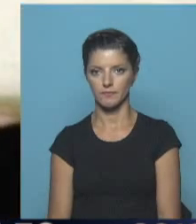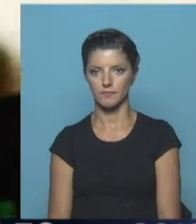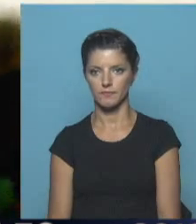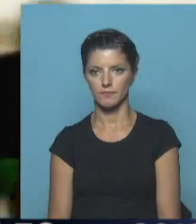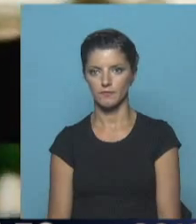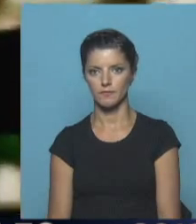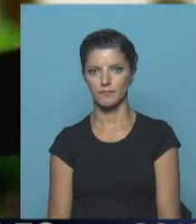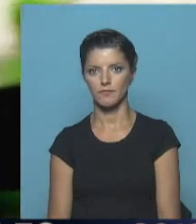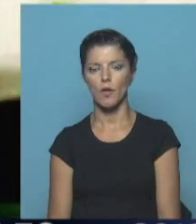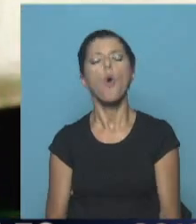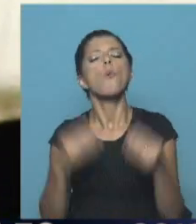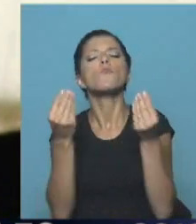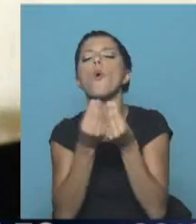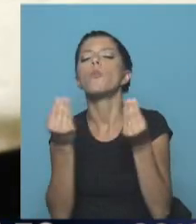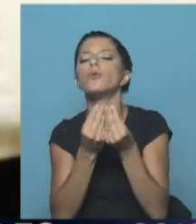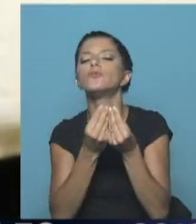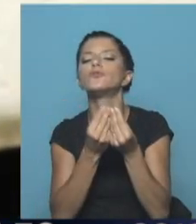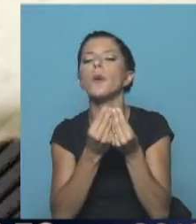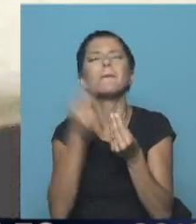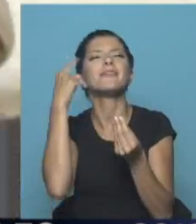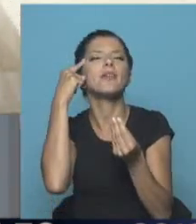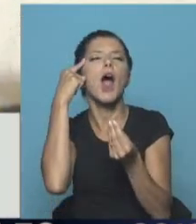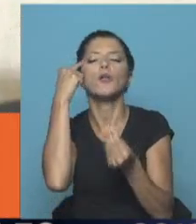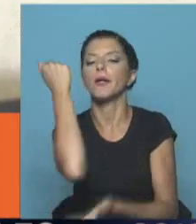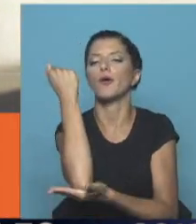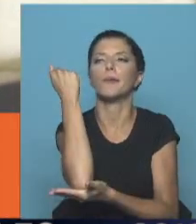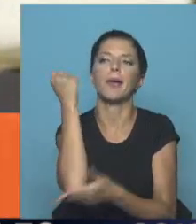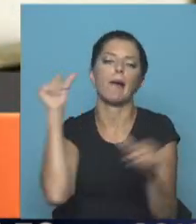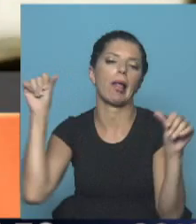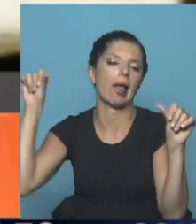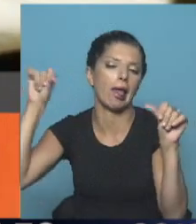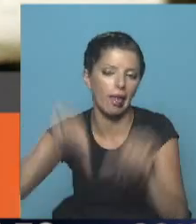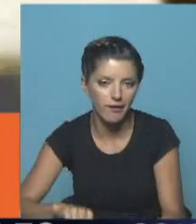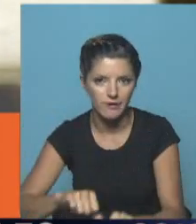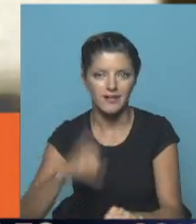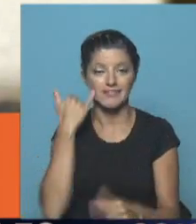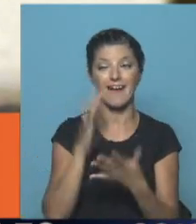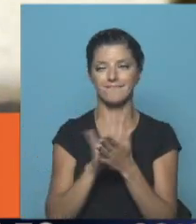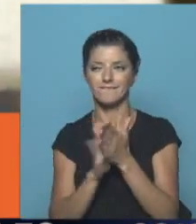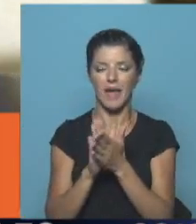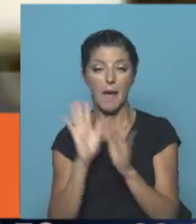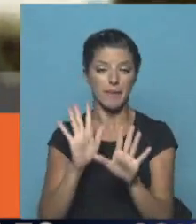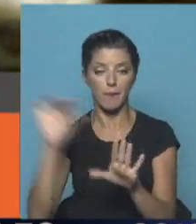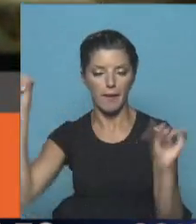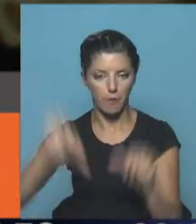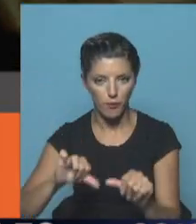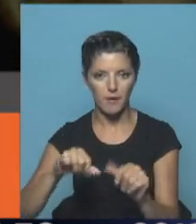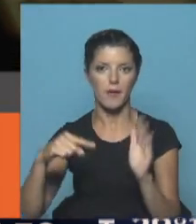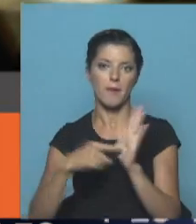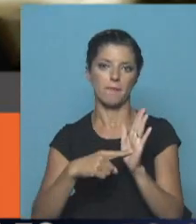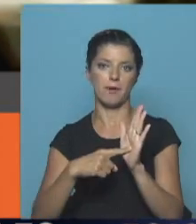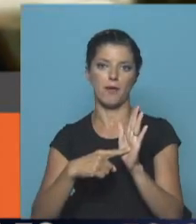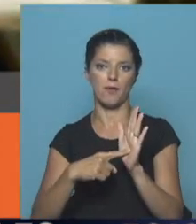Muchos esperaban que la economía colapsara, ya se frotaban las manos. Por fin vamos a